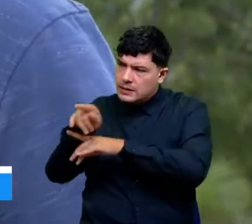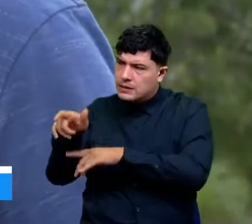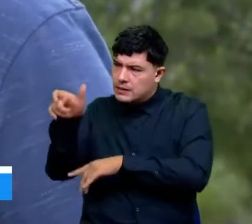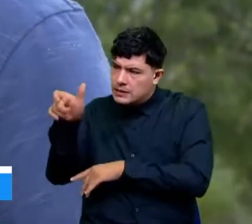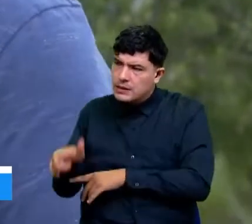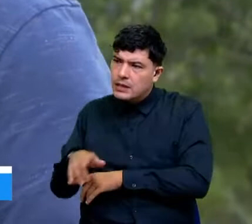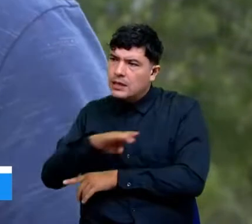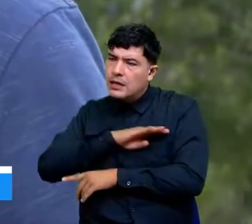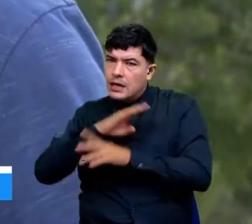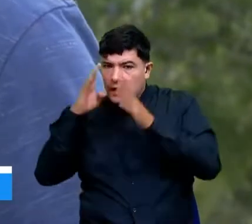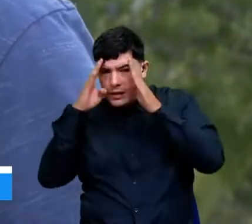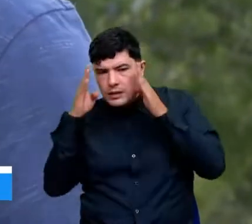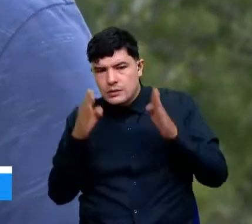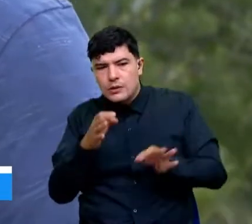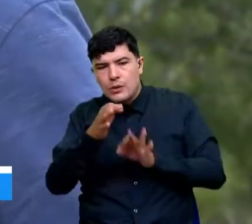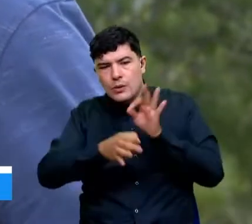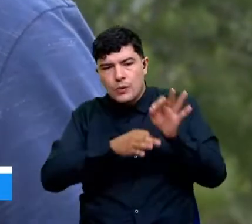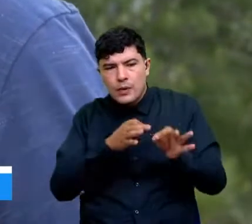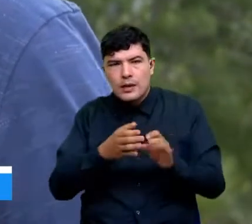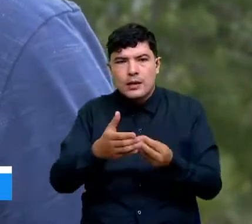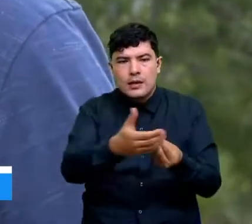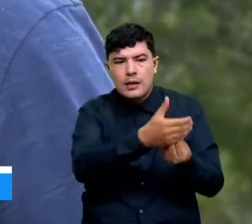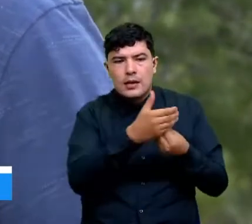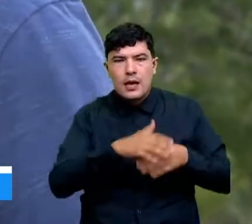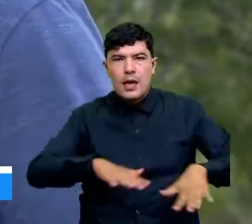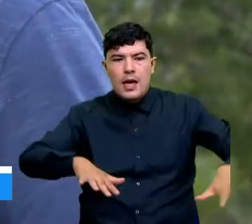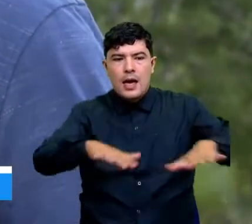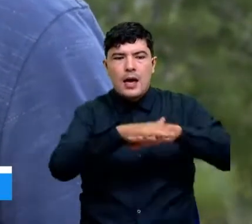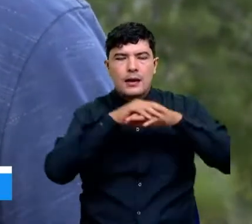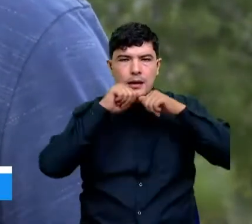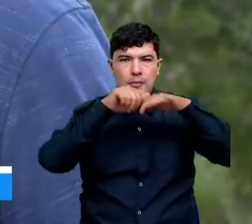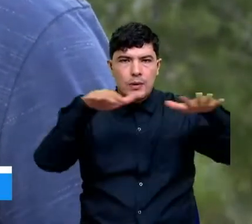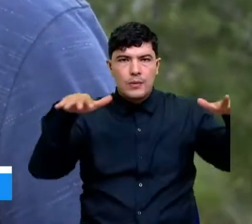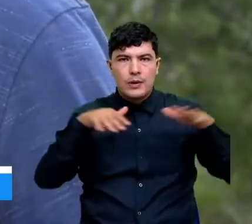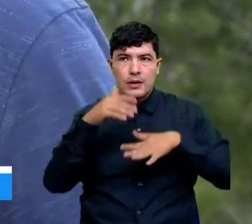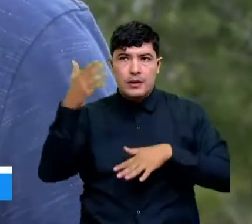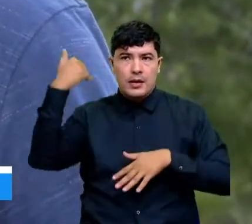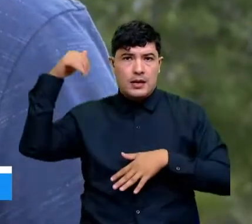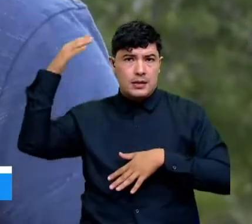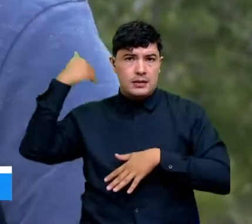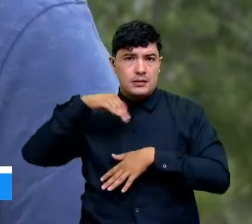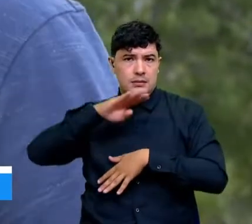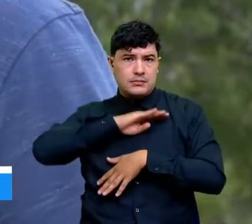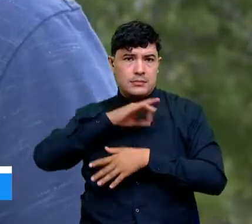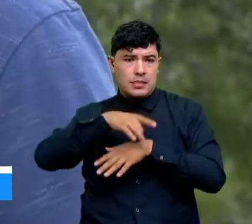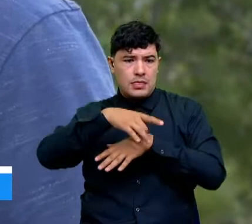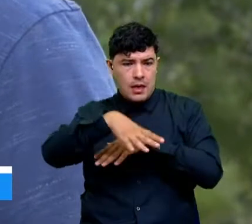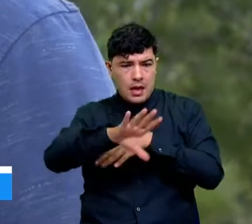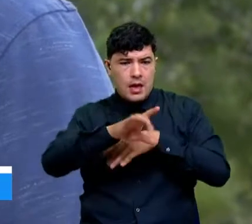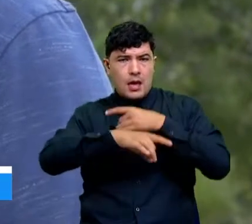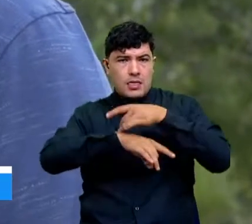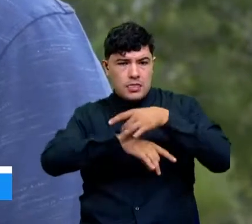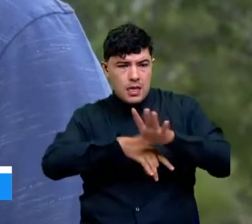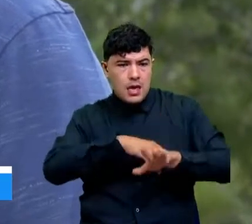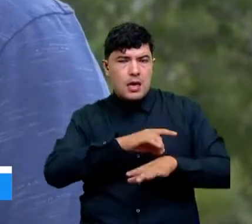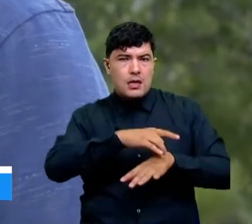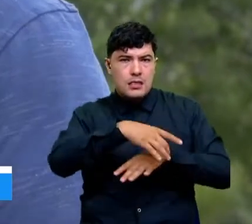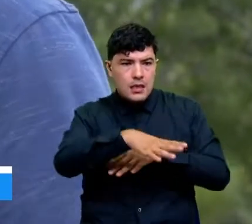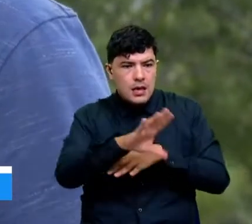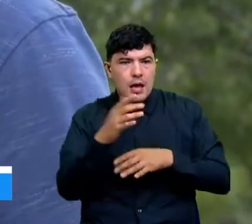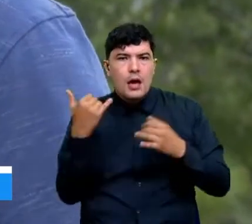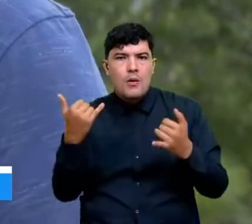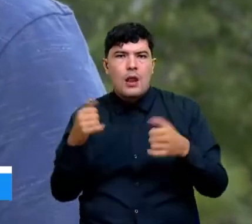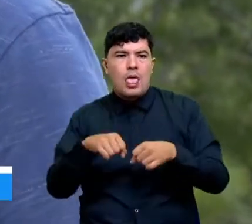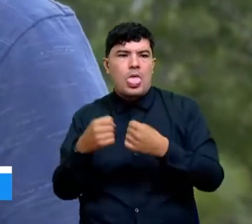y conserve los espacios que de una u otra manera diferentes administraciones han venido dejando alguna huella a la ciudadanía cucuteña.